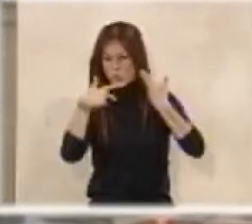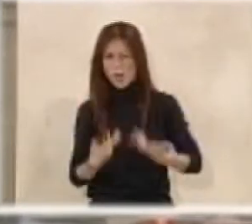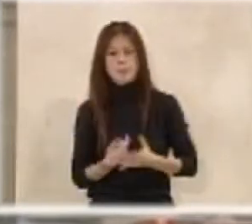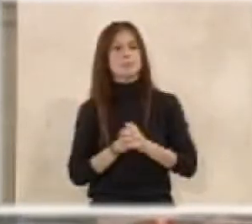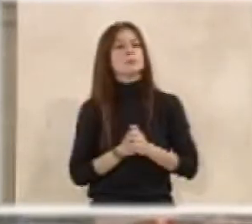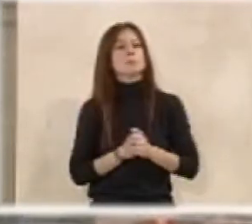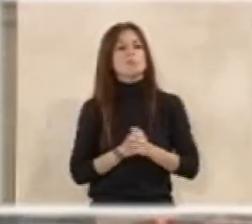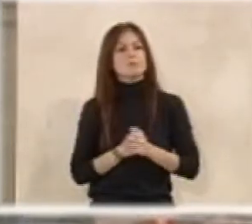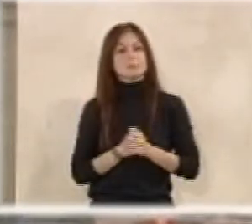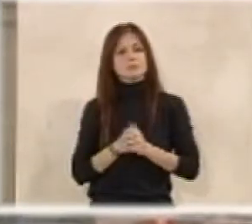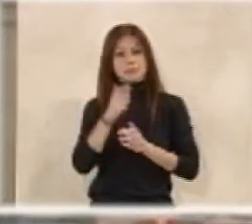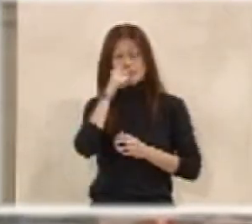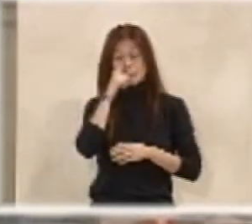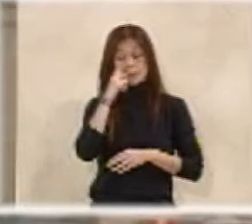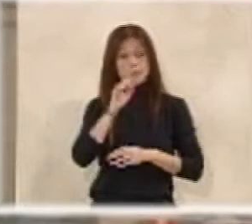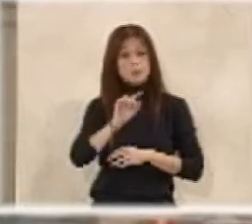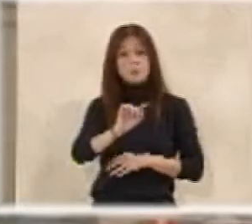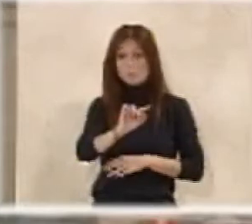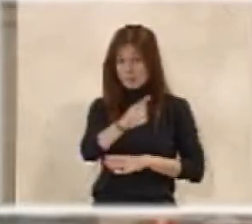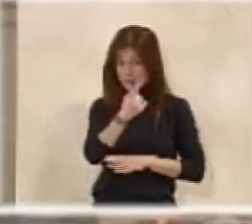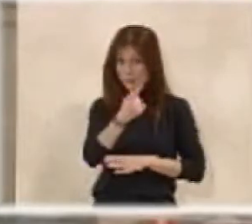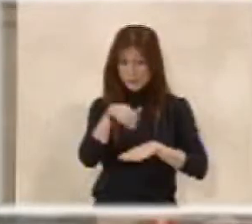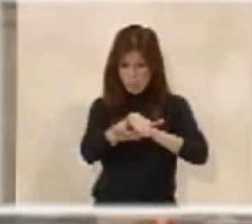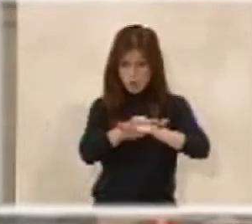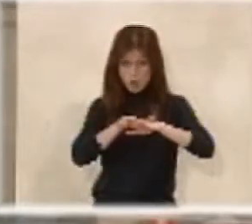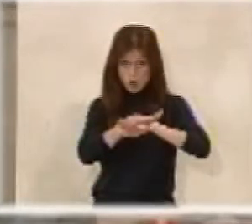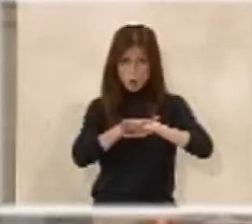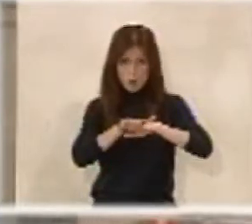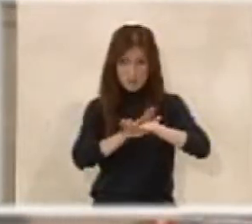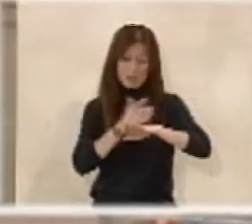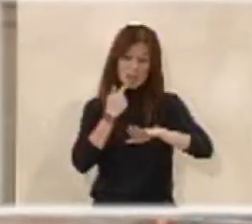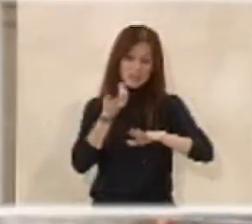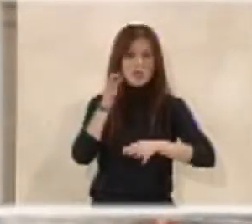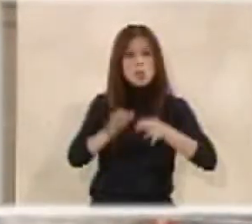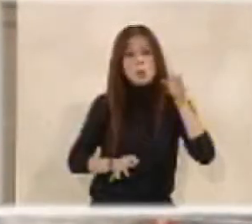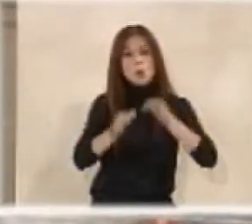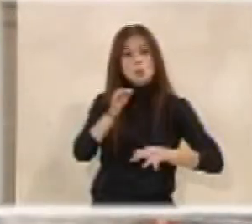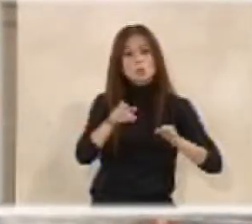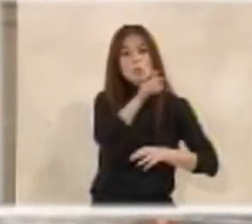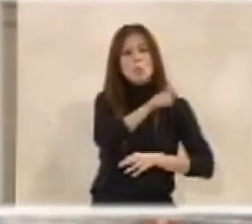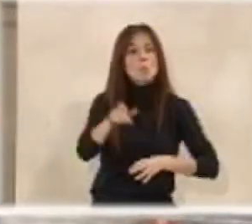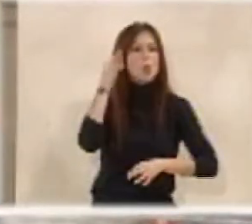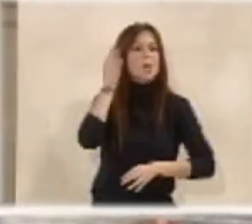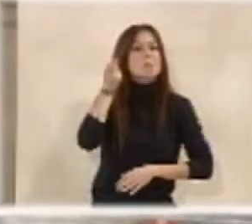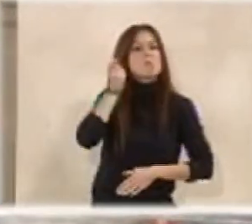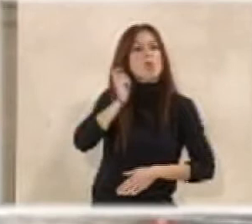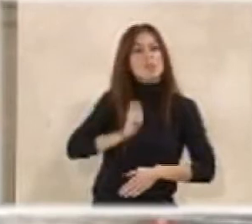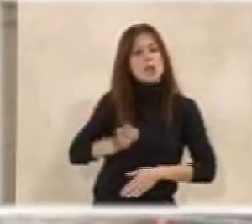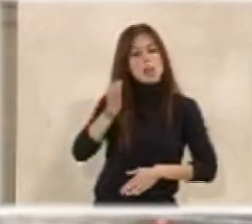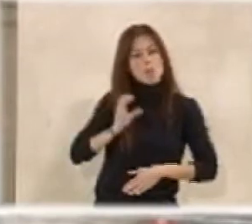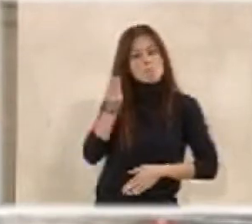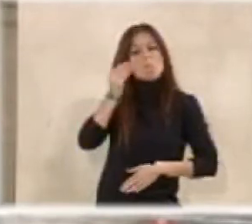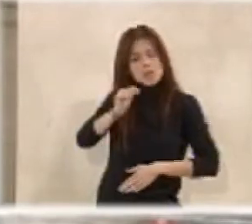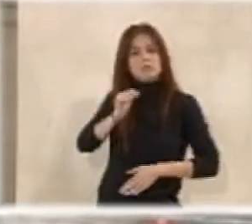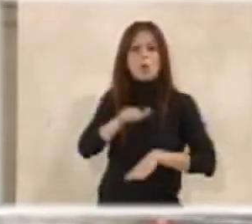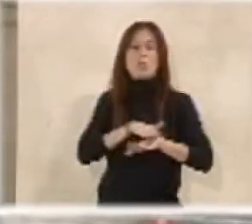del contrato. En primer lugar, este equipo de gobierno entiende que es justo que estas profesionales hubieran incrementado su